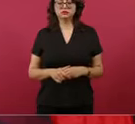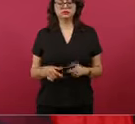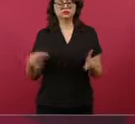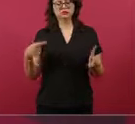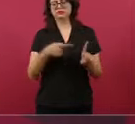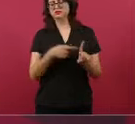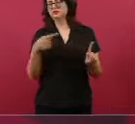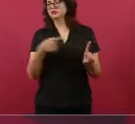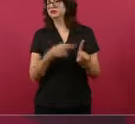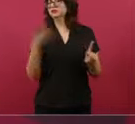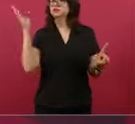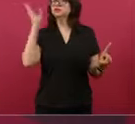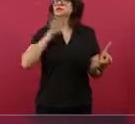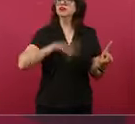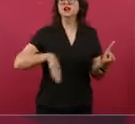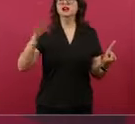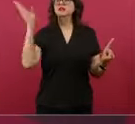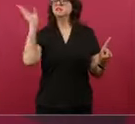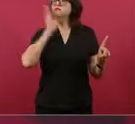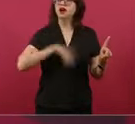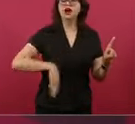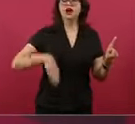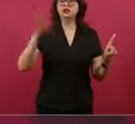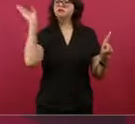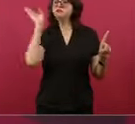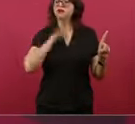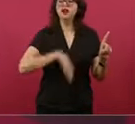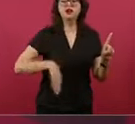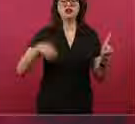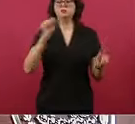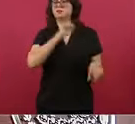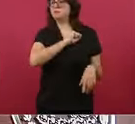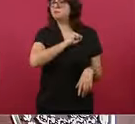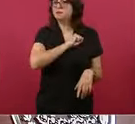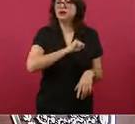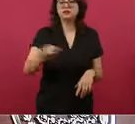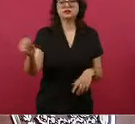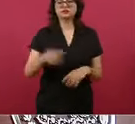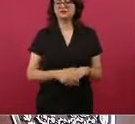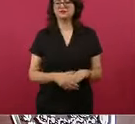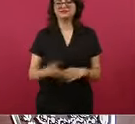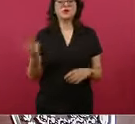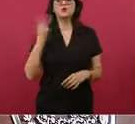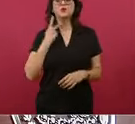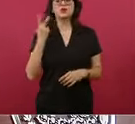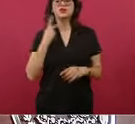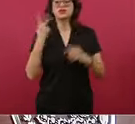malísimo. La política no es maniquea,